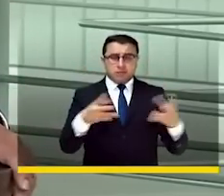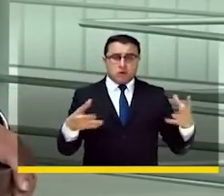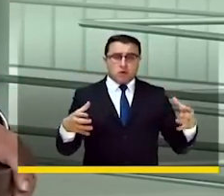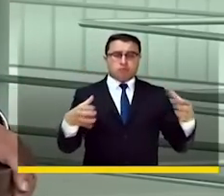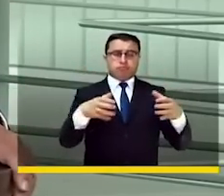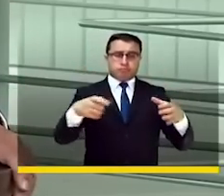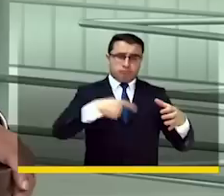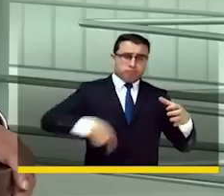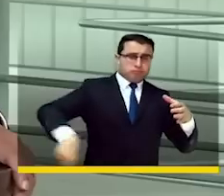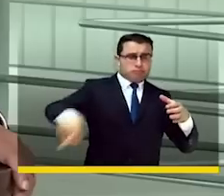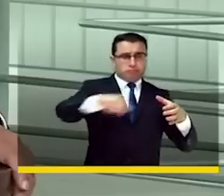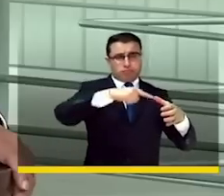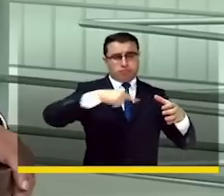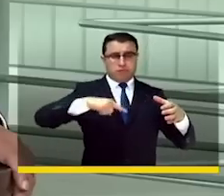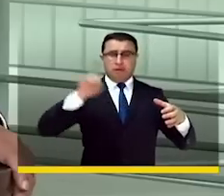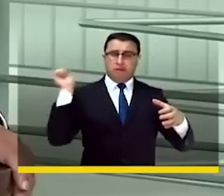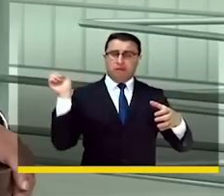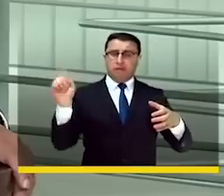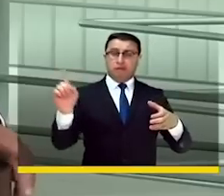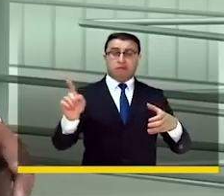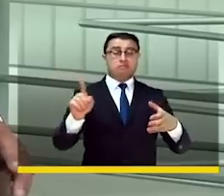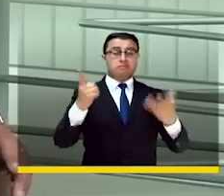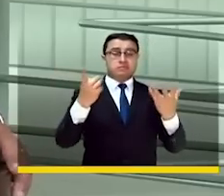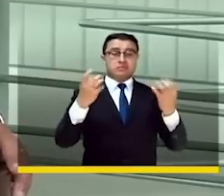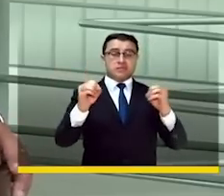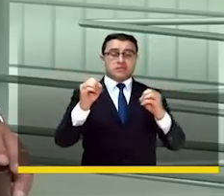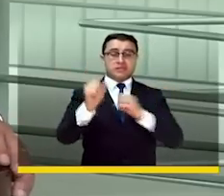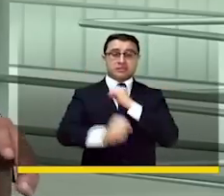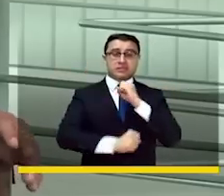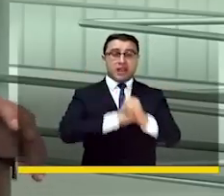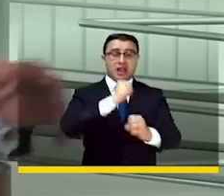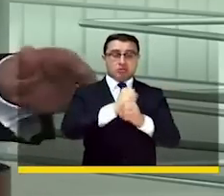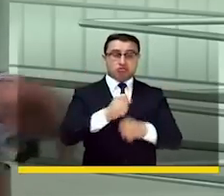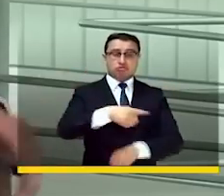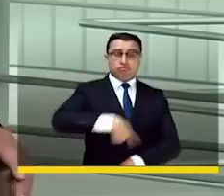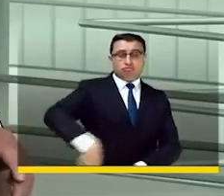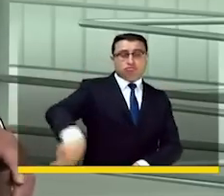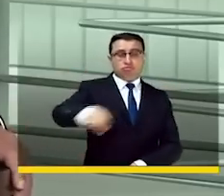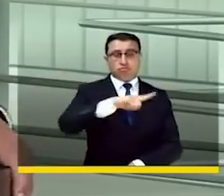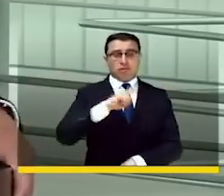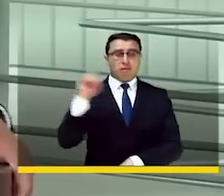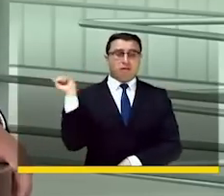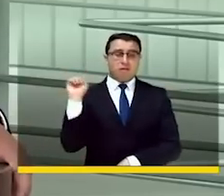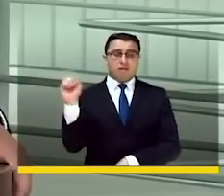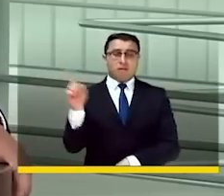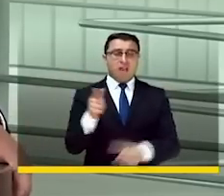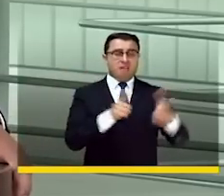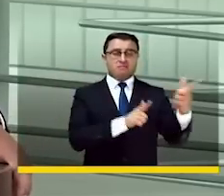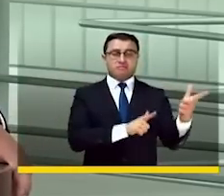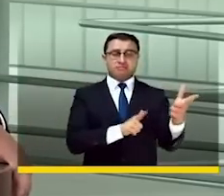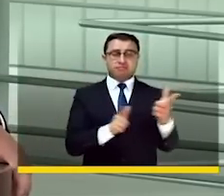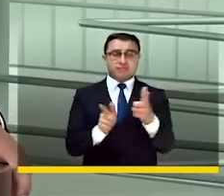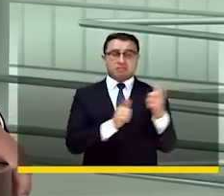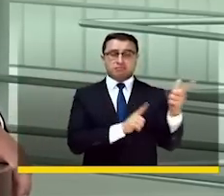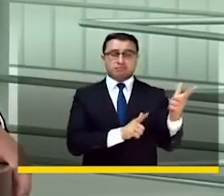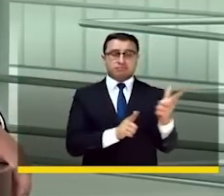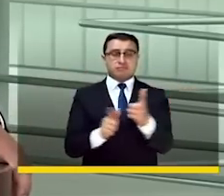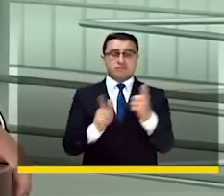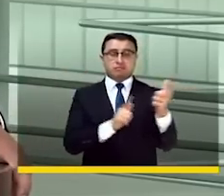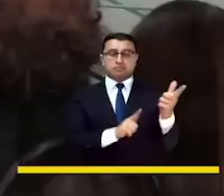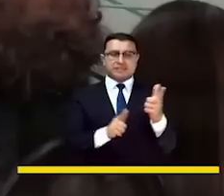organización que lleva como 70 años sobre las armas, hay que hacer bien las